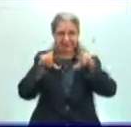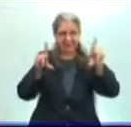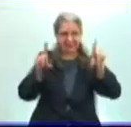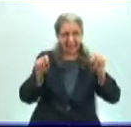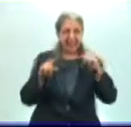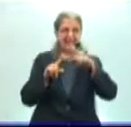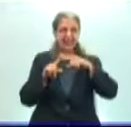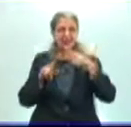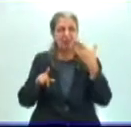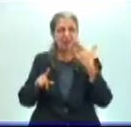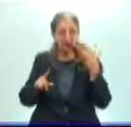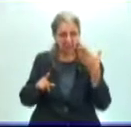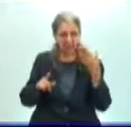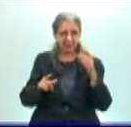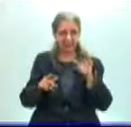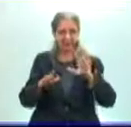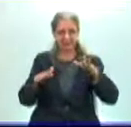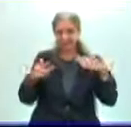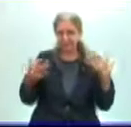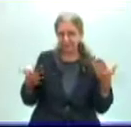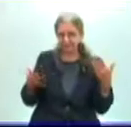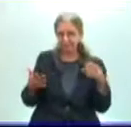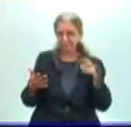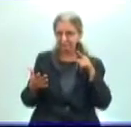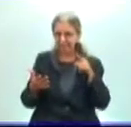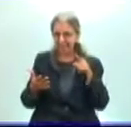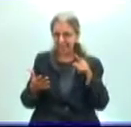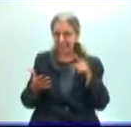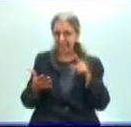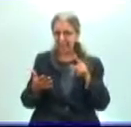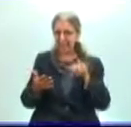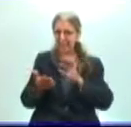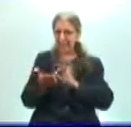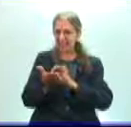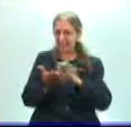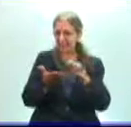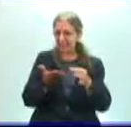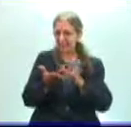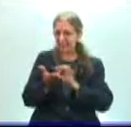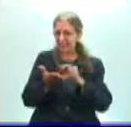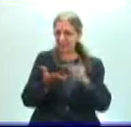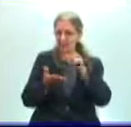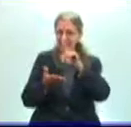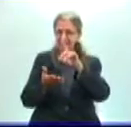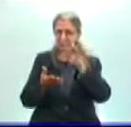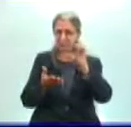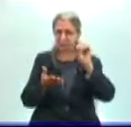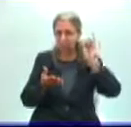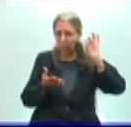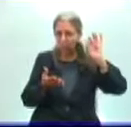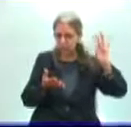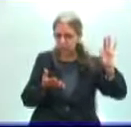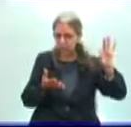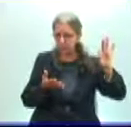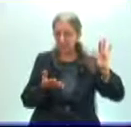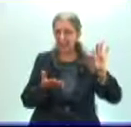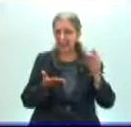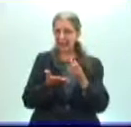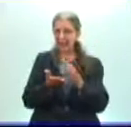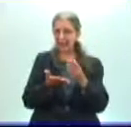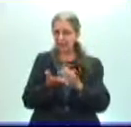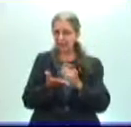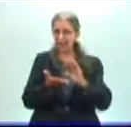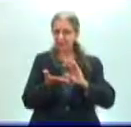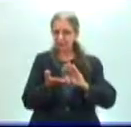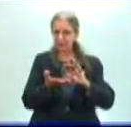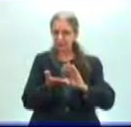cada cateto es igual al producto de la hipotenusa por la longitud del segmento de la hipotenusa correspondiente